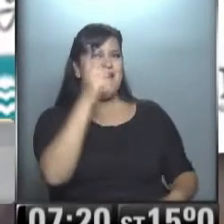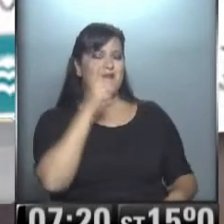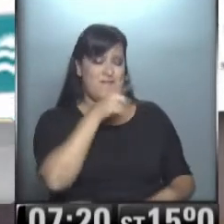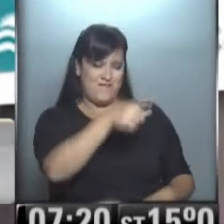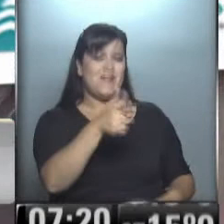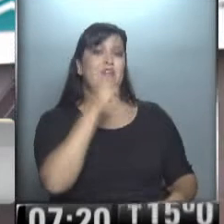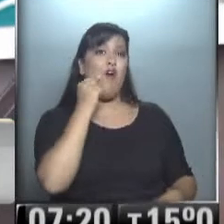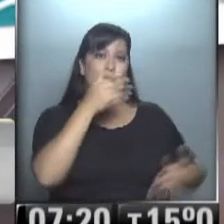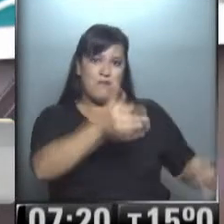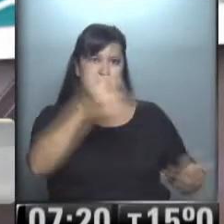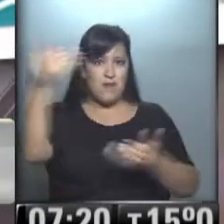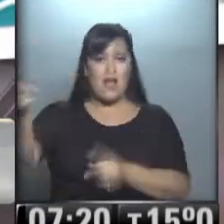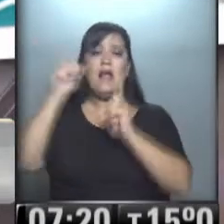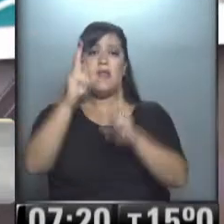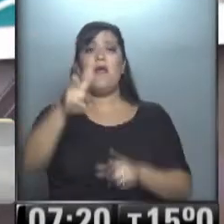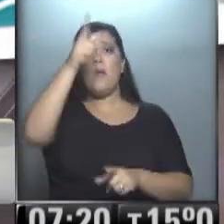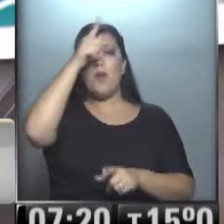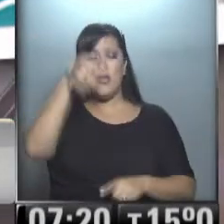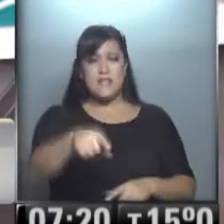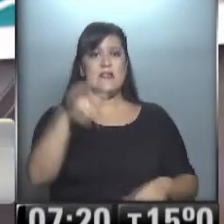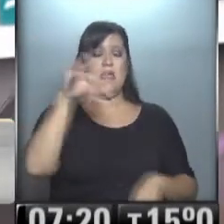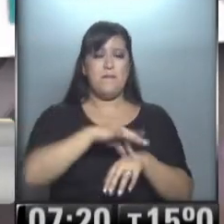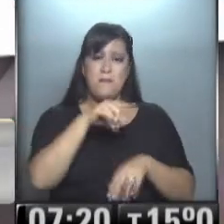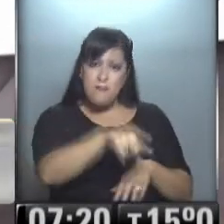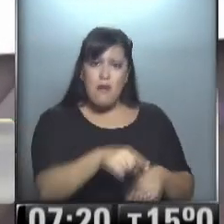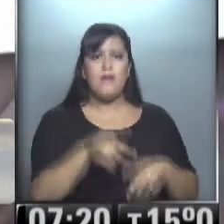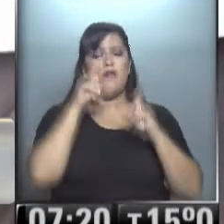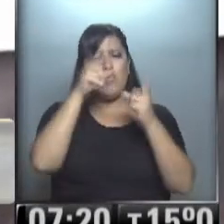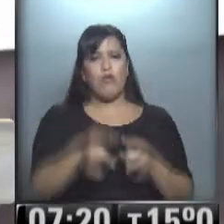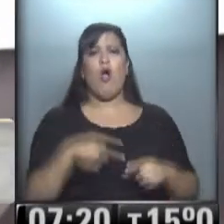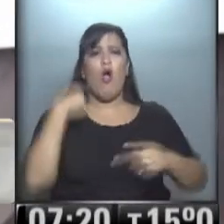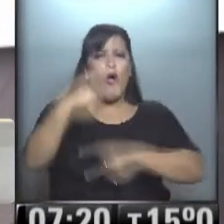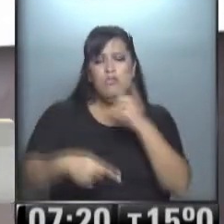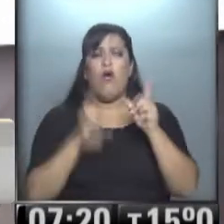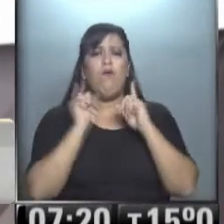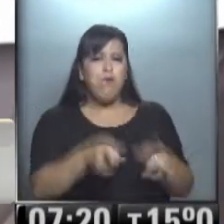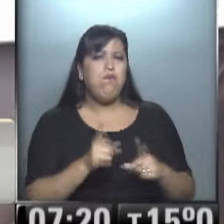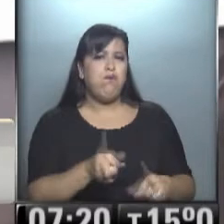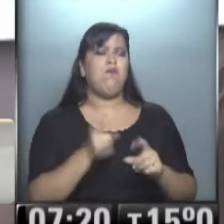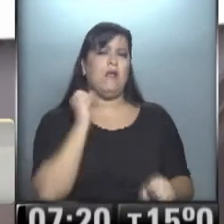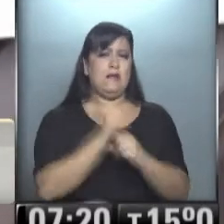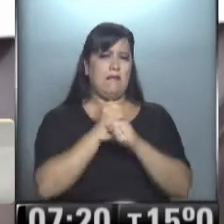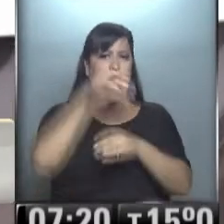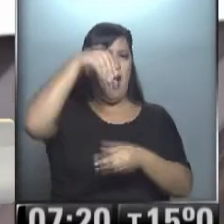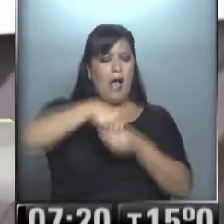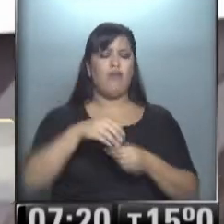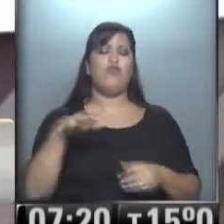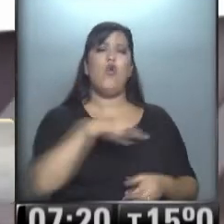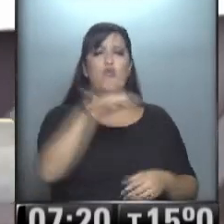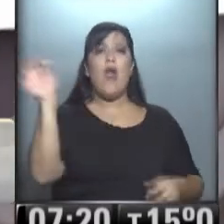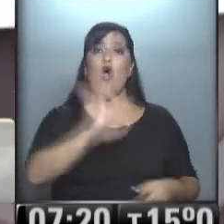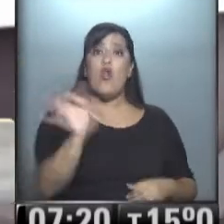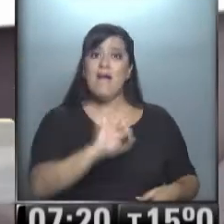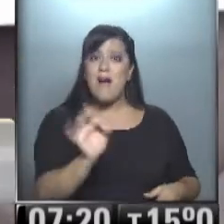que el médico de la policía bonaerense, Julio Luis Sacher, quien continúa ejerciendo su profesión en Olavarría, constató el